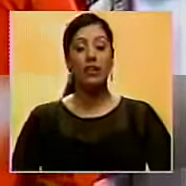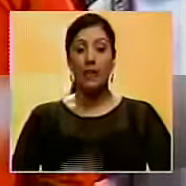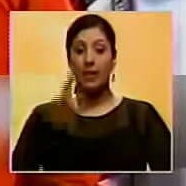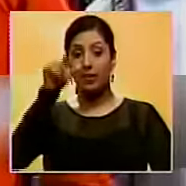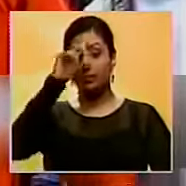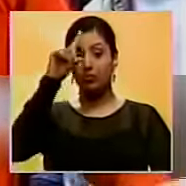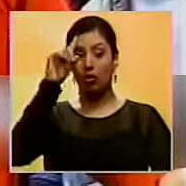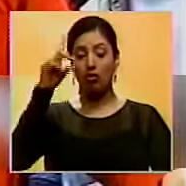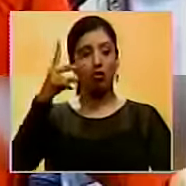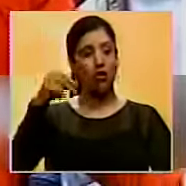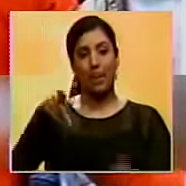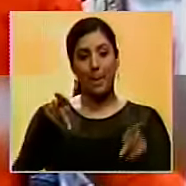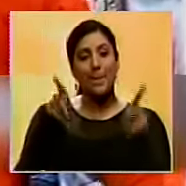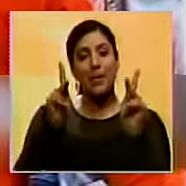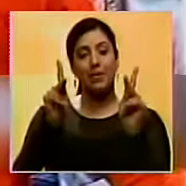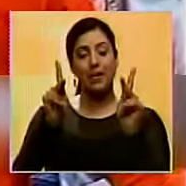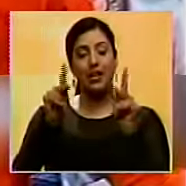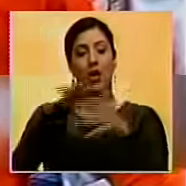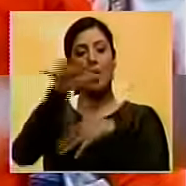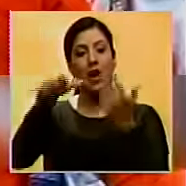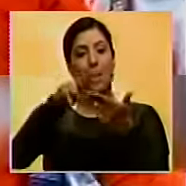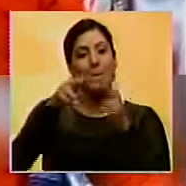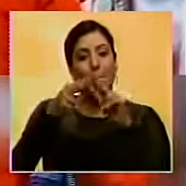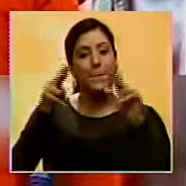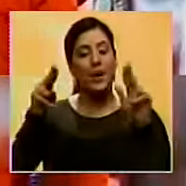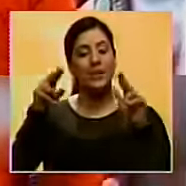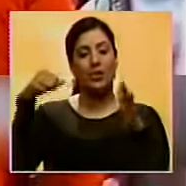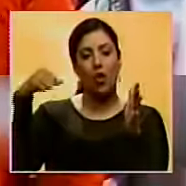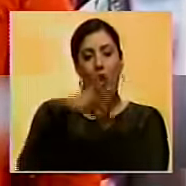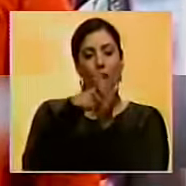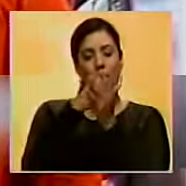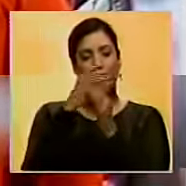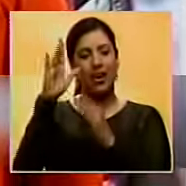Cabello aseguró que no permitirán que se altere la paz y sostuvo que el comando antigolpe estaba pegado a la ley. Cabello permitía se sostuvo